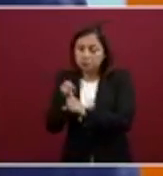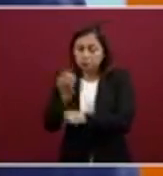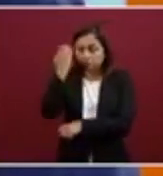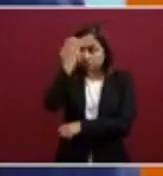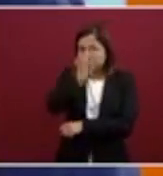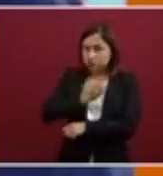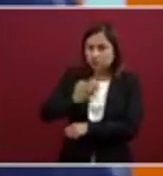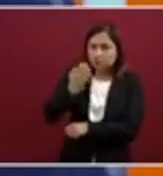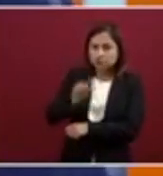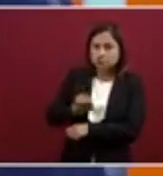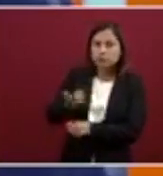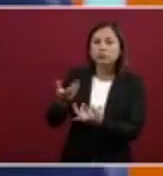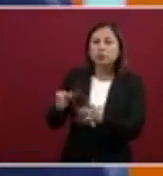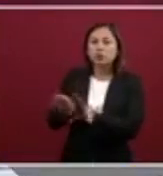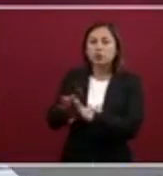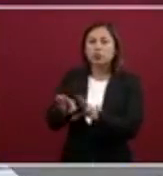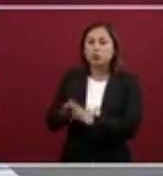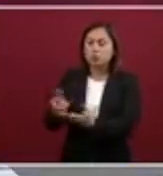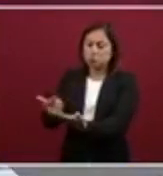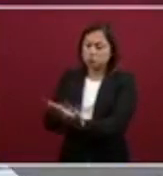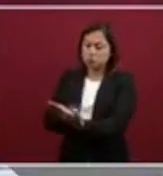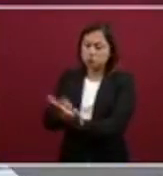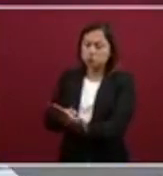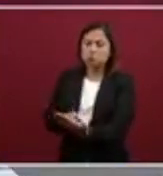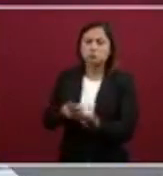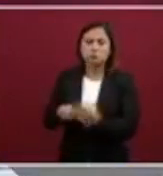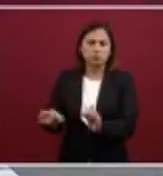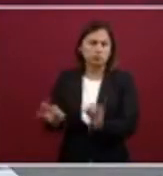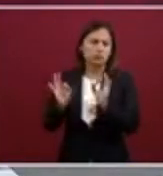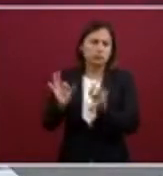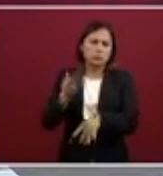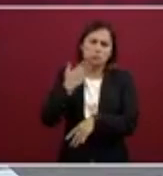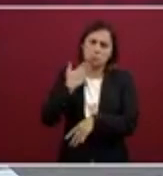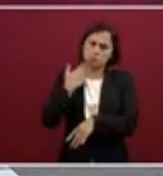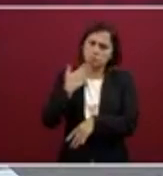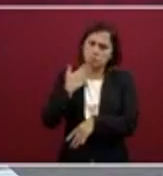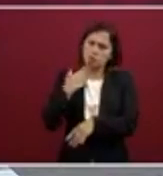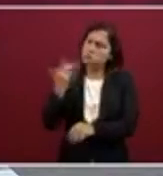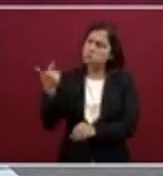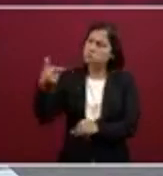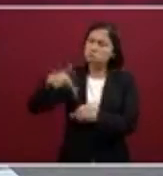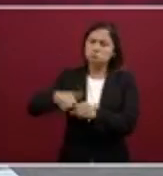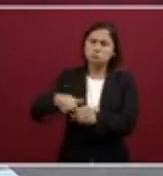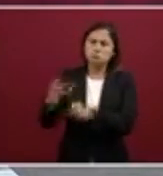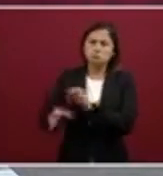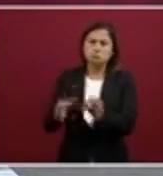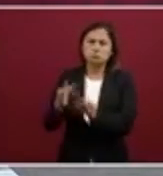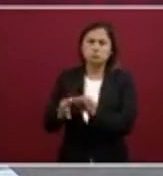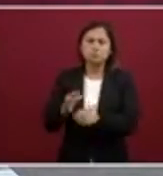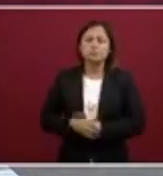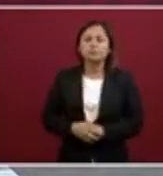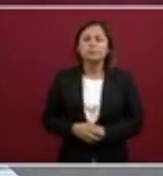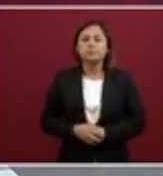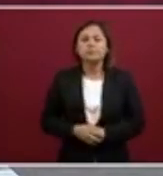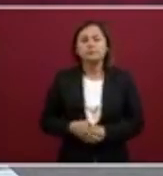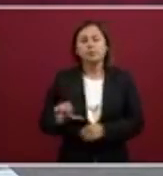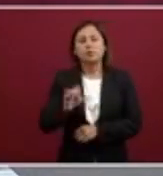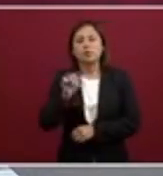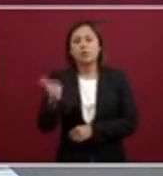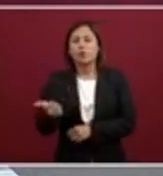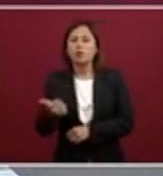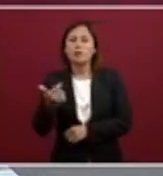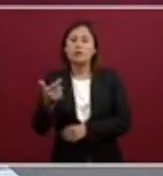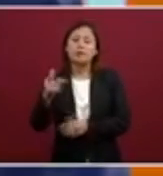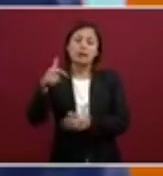nos permitieron verificarlas, salieron bien, si están dando litros de litro. En la gasolina premium, los precios